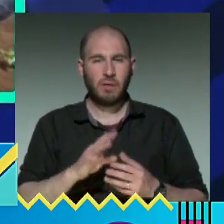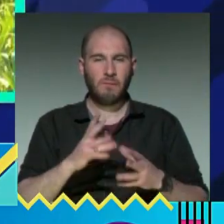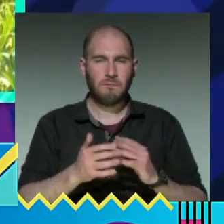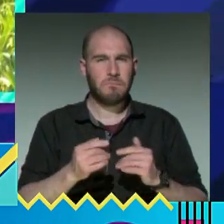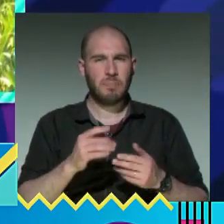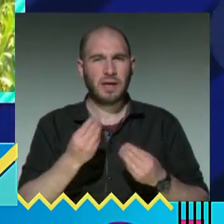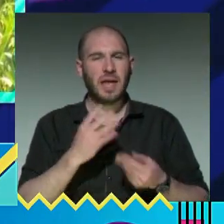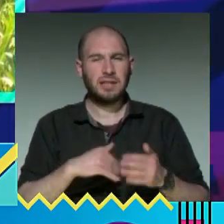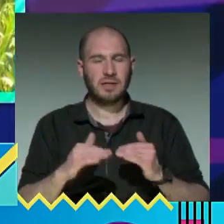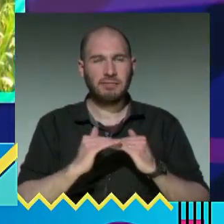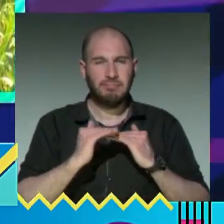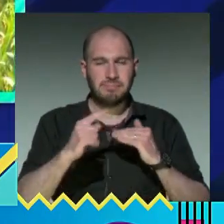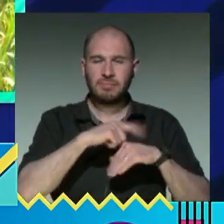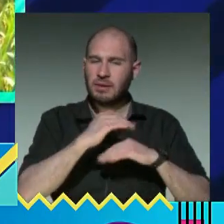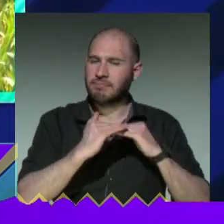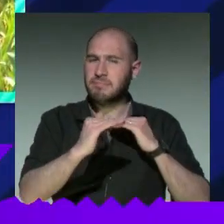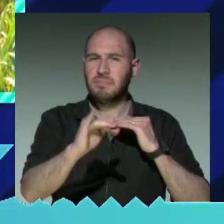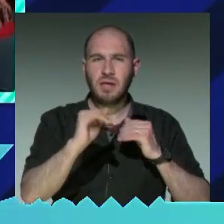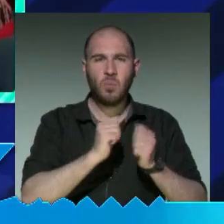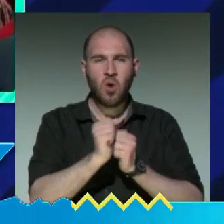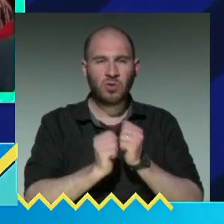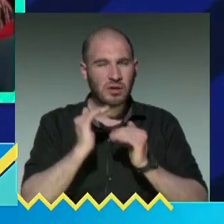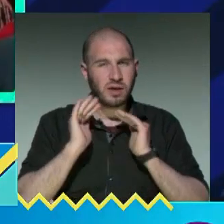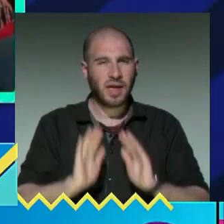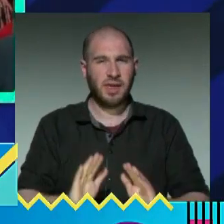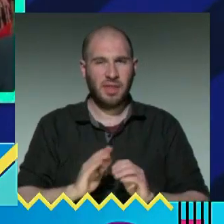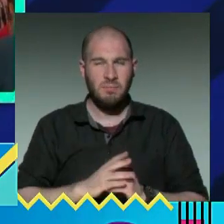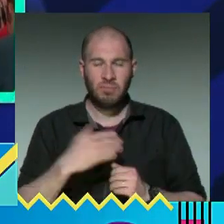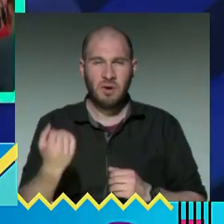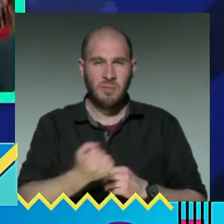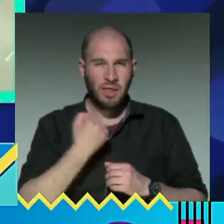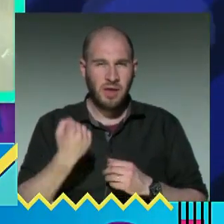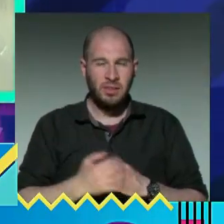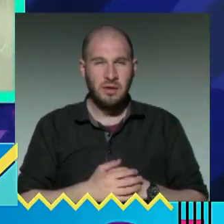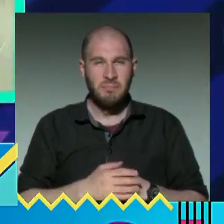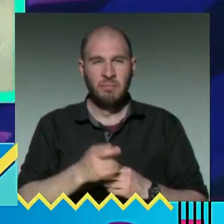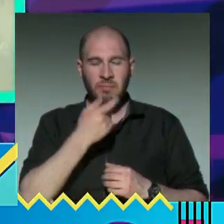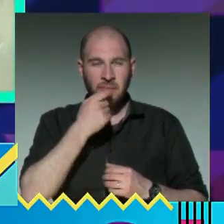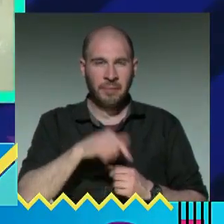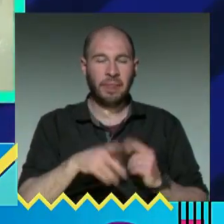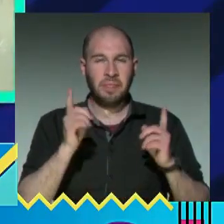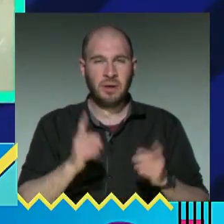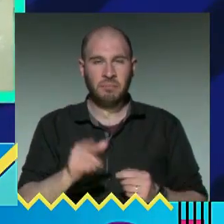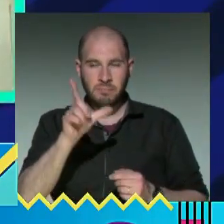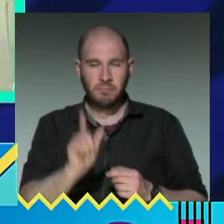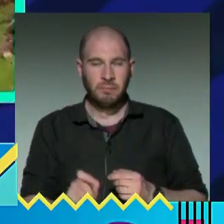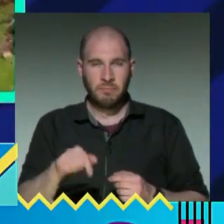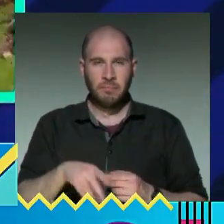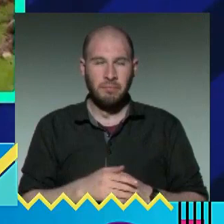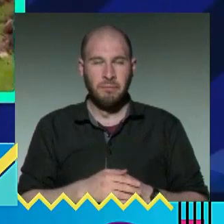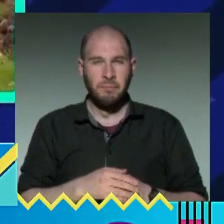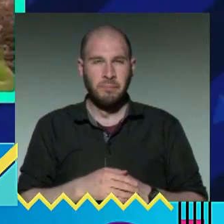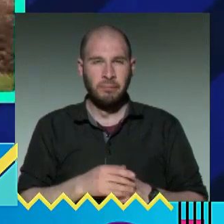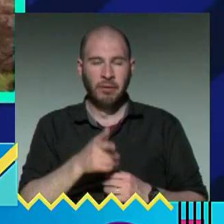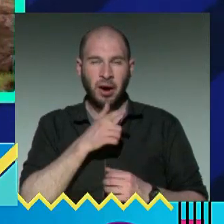mecanismos de sostenibilidad de esta producción, que tan importante es para Mendoza, pero también para el país. Somos el segundo